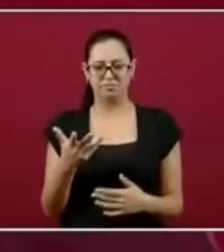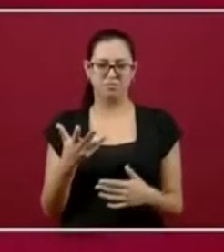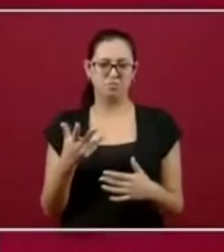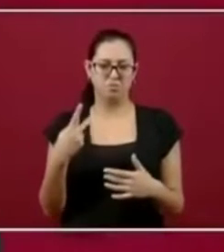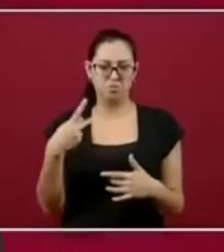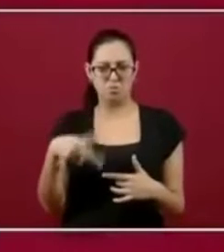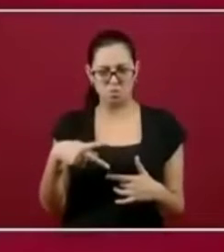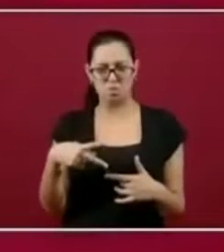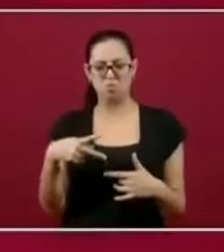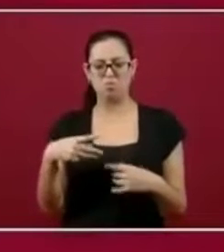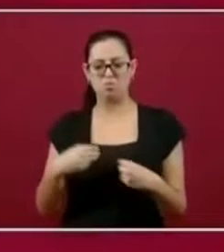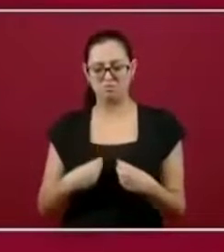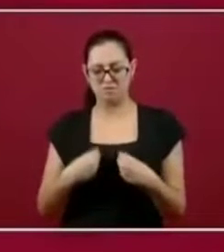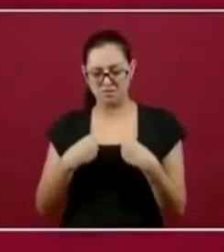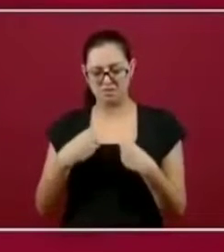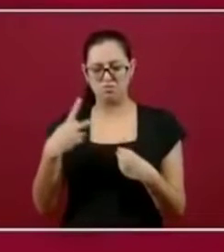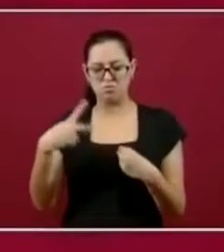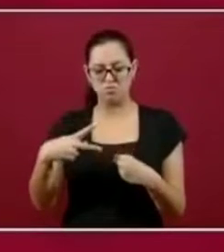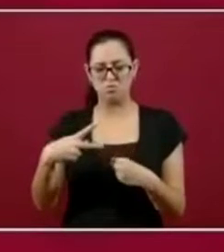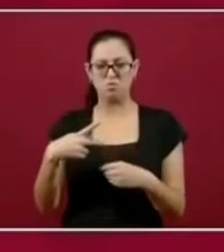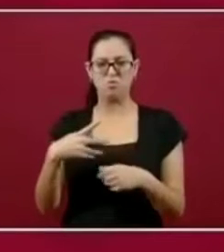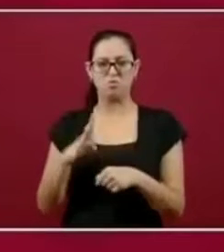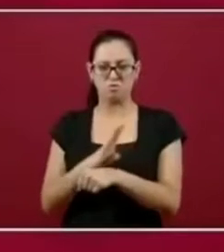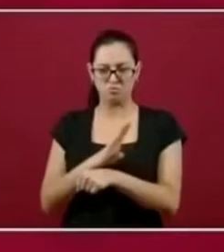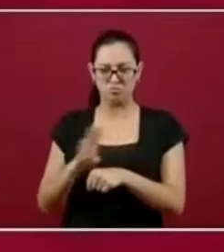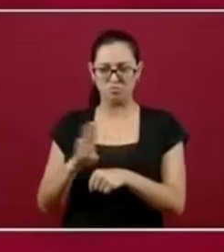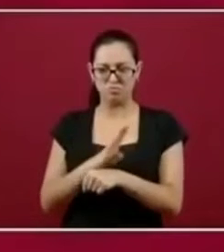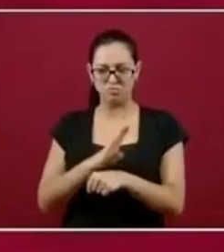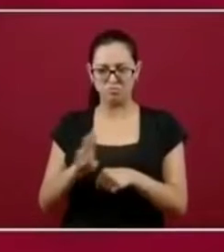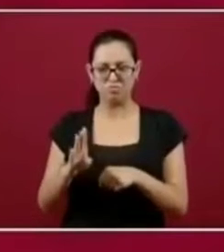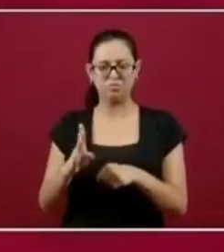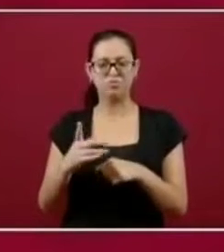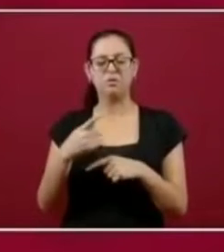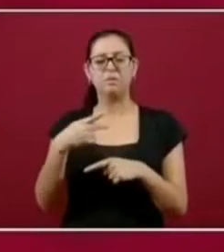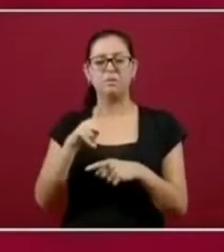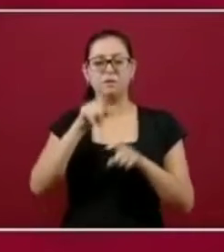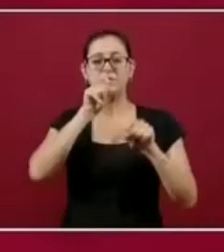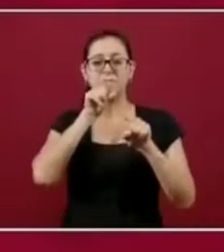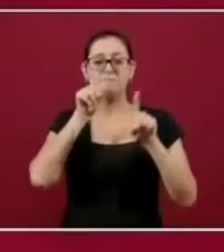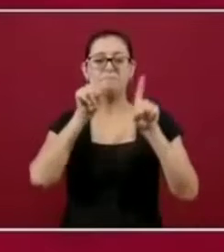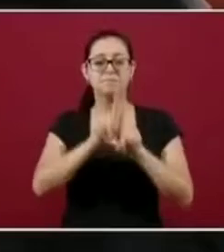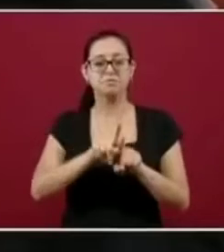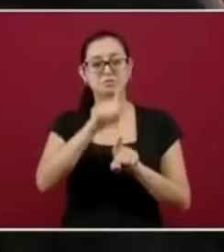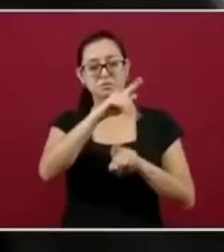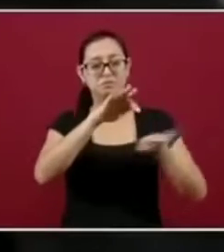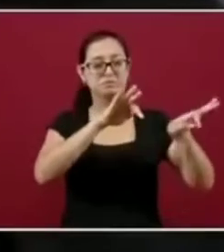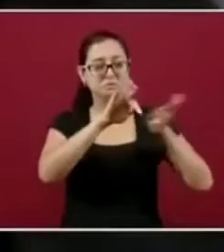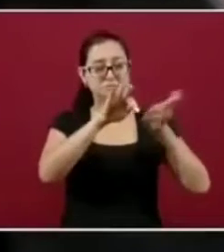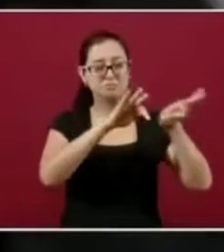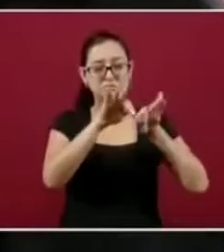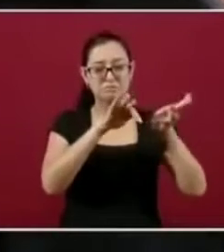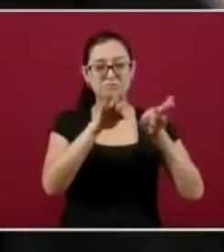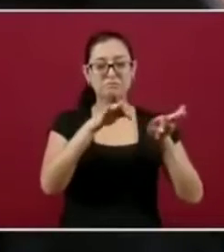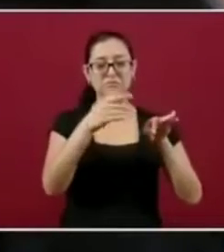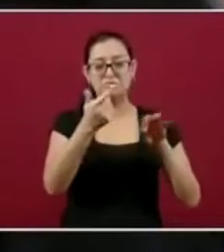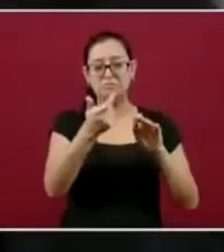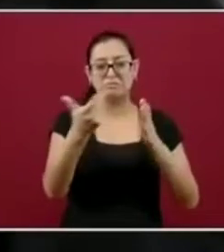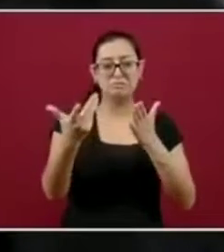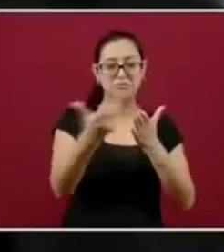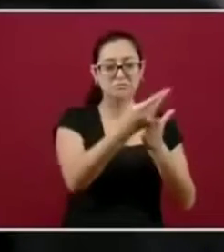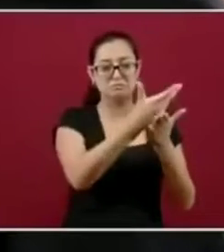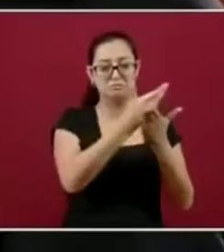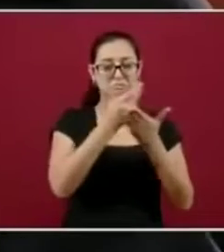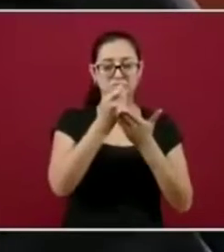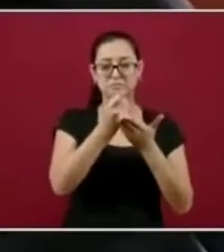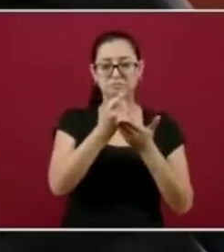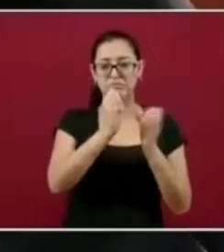mismos, también envían a México, a sus familiares,